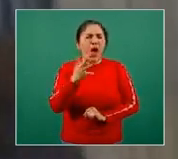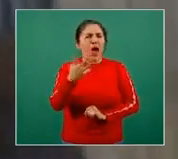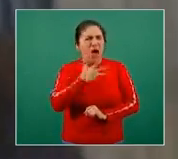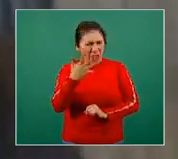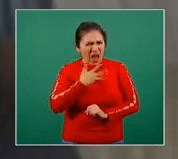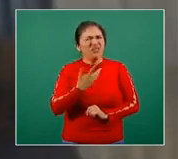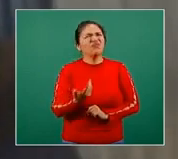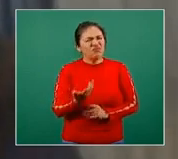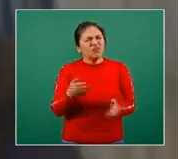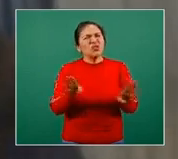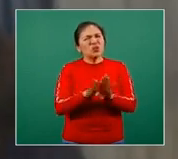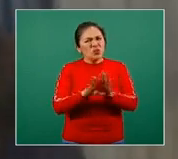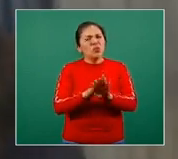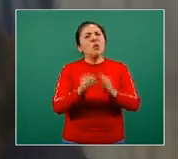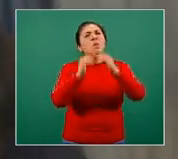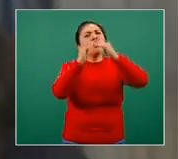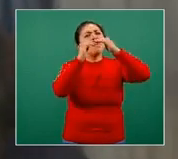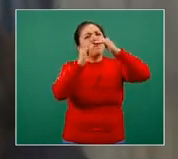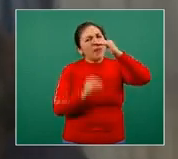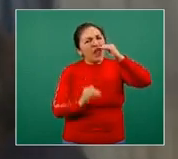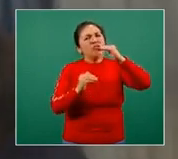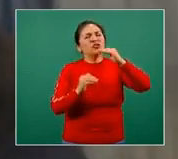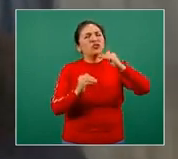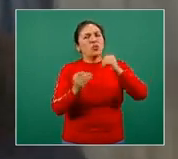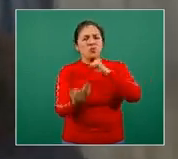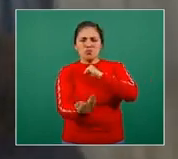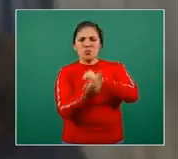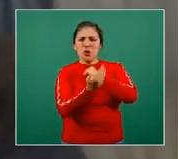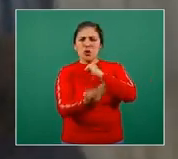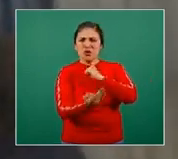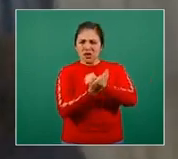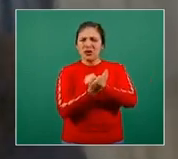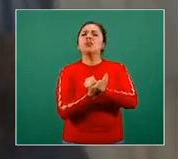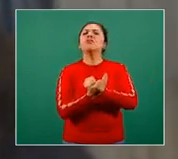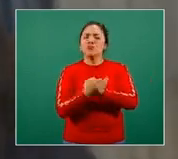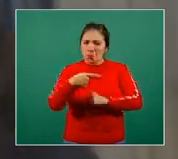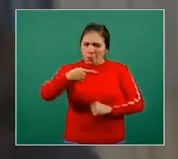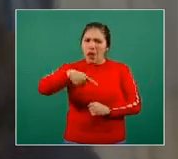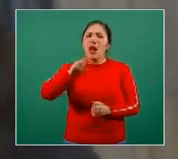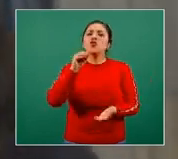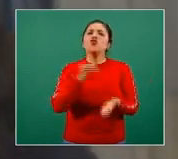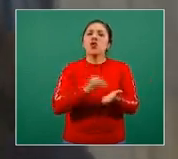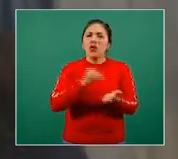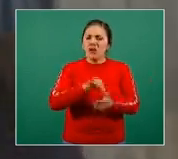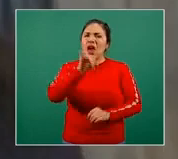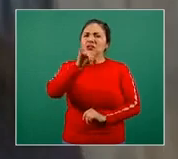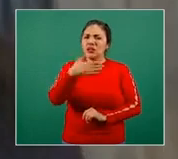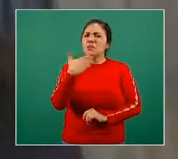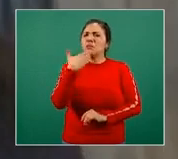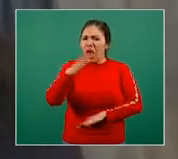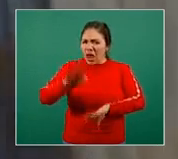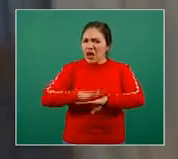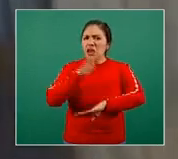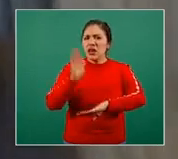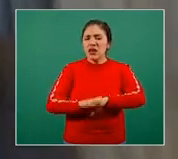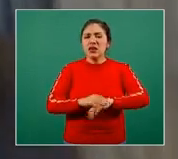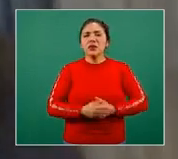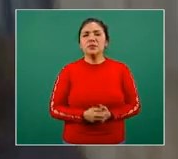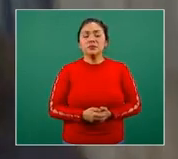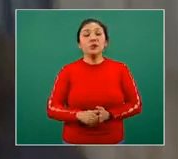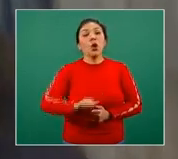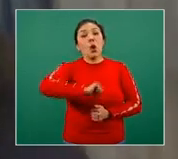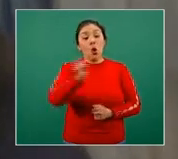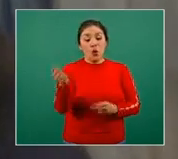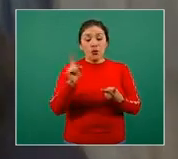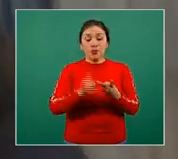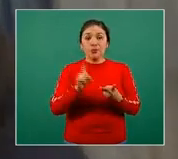presentan una disminución de esta eficacia, esta todavía es aceptable. Por otra